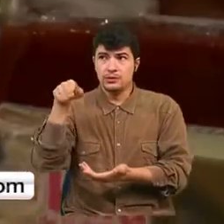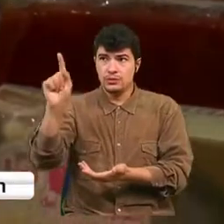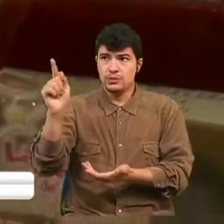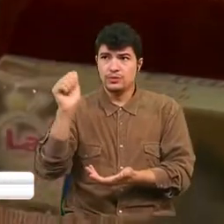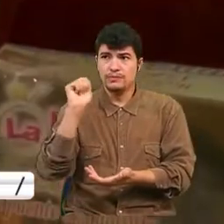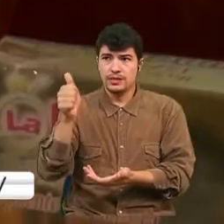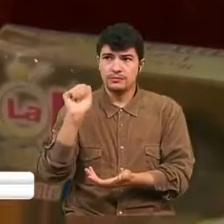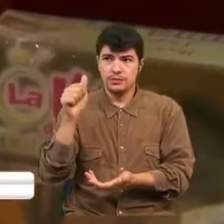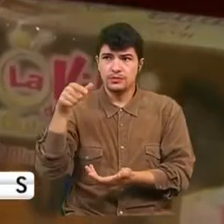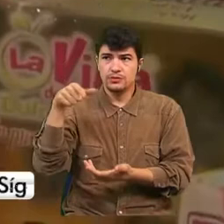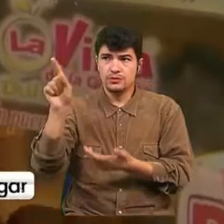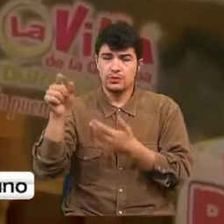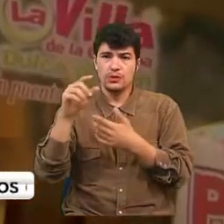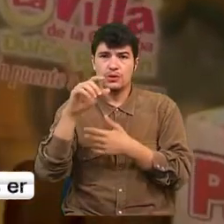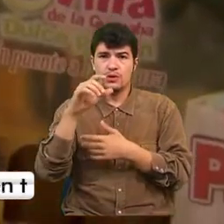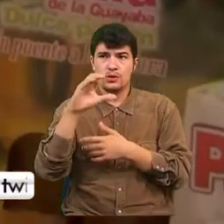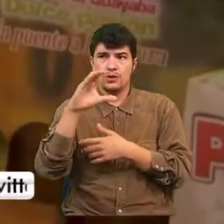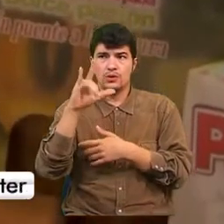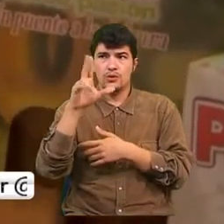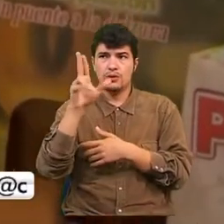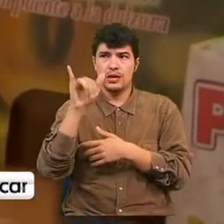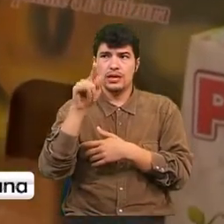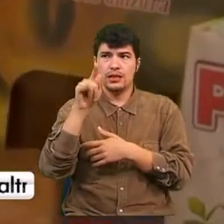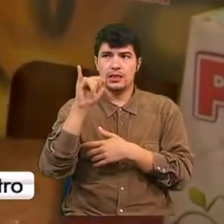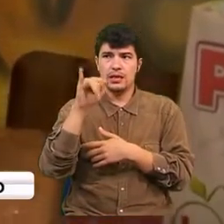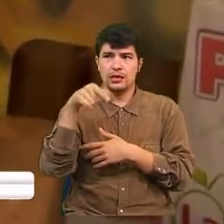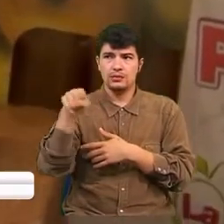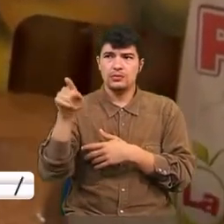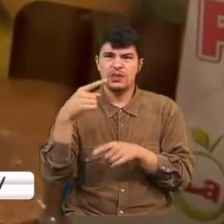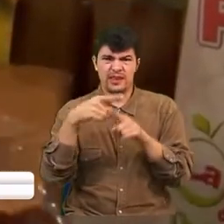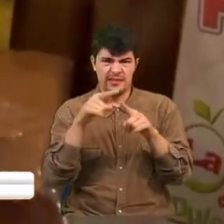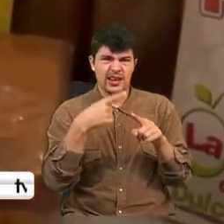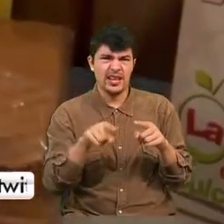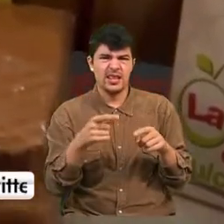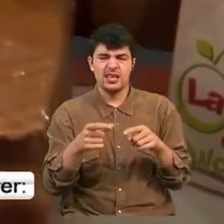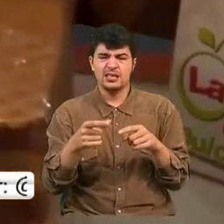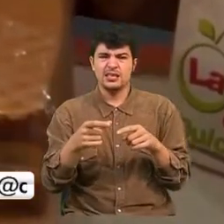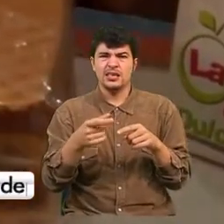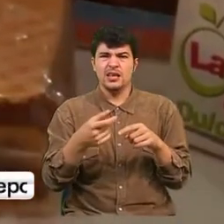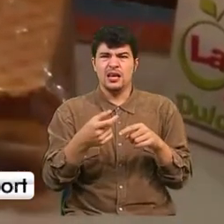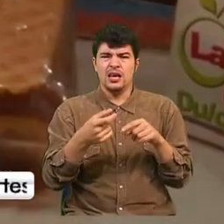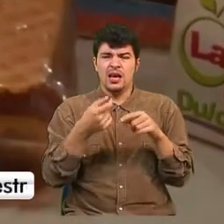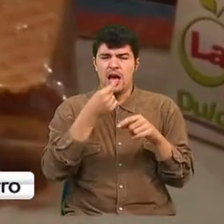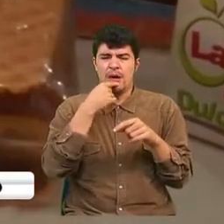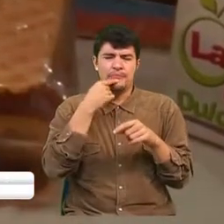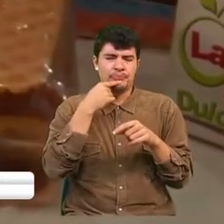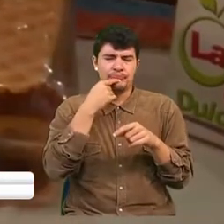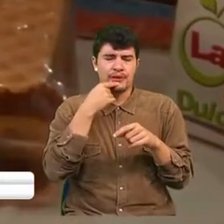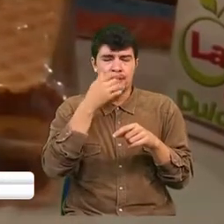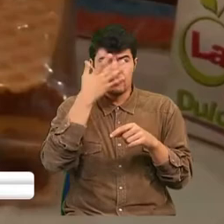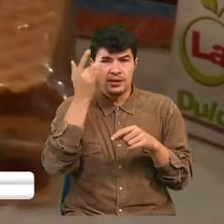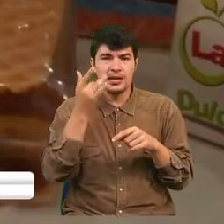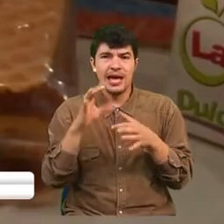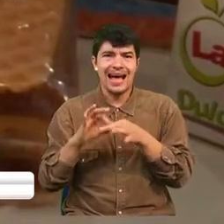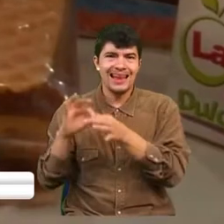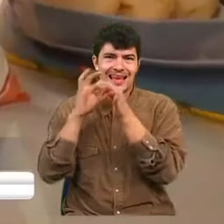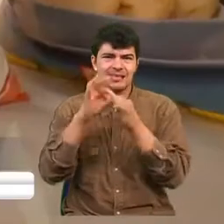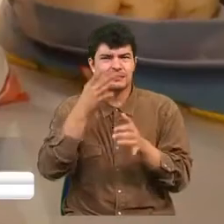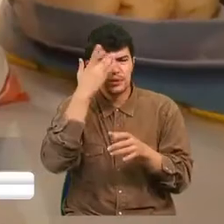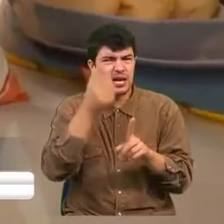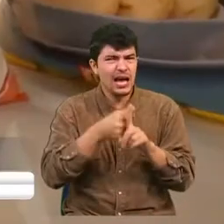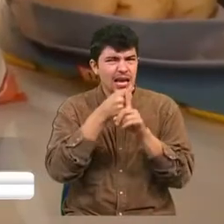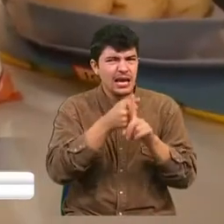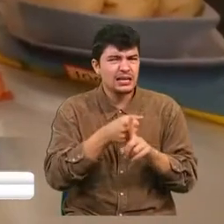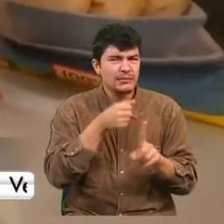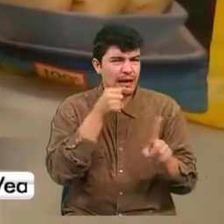través del FICE de Curití, ustedes pueden ver todas las variedades de bocadillo. ¿Por qué lo de la pujanza y por qué también lo de la alianza productiva en guayaba?